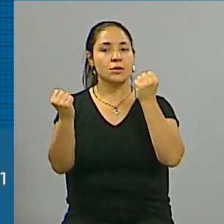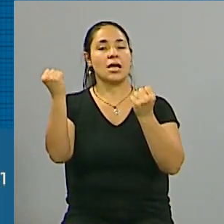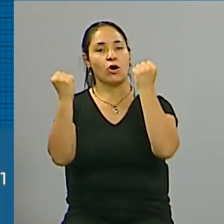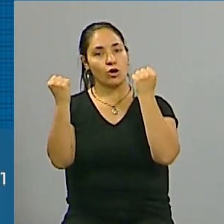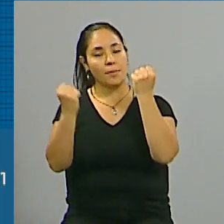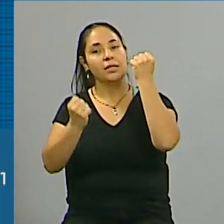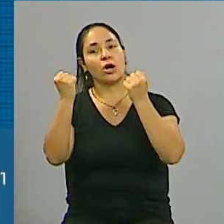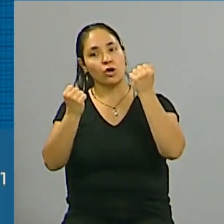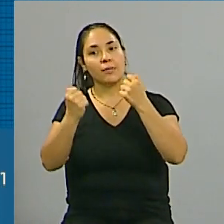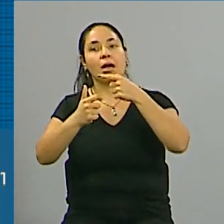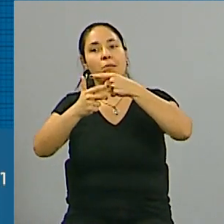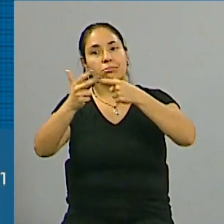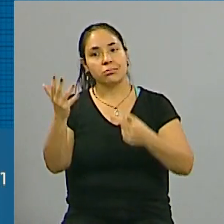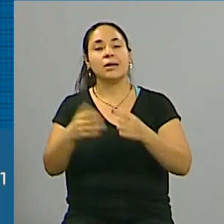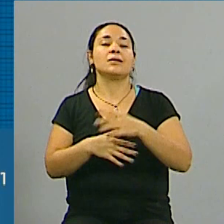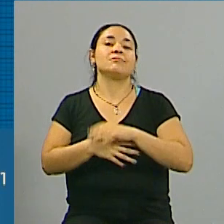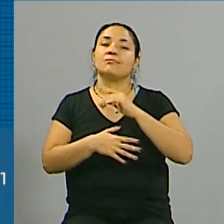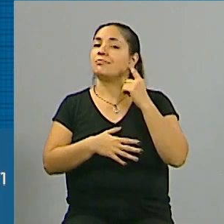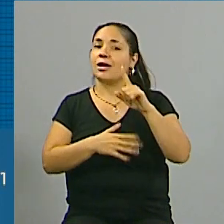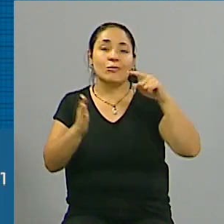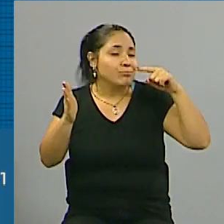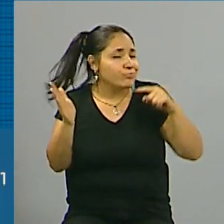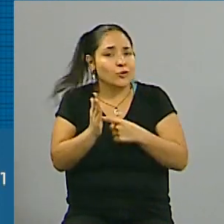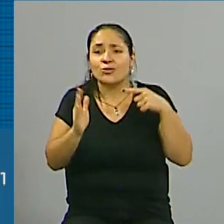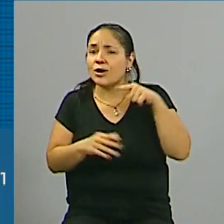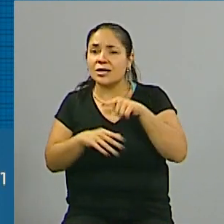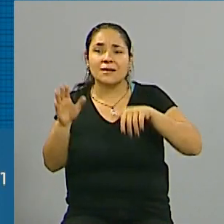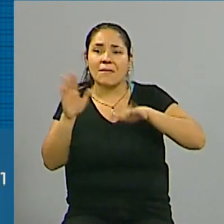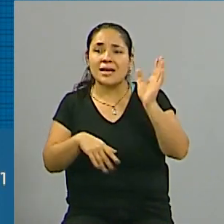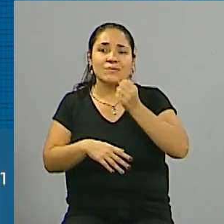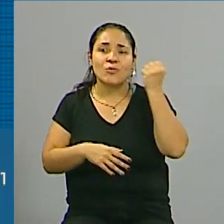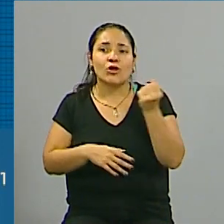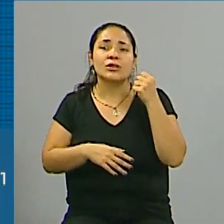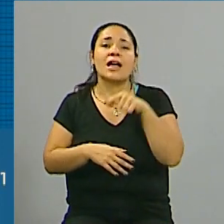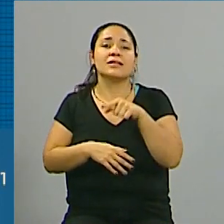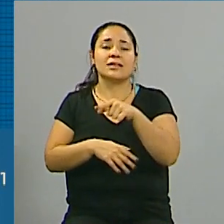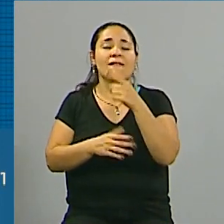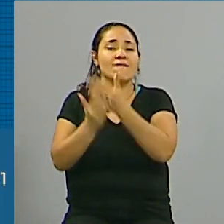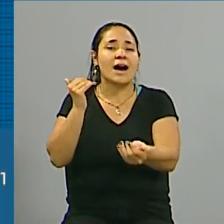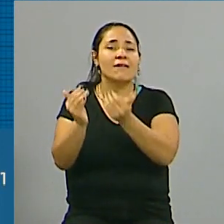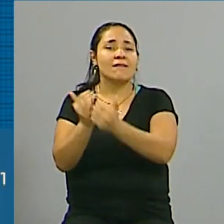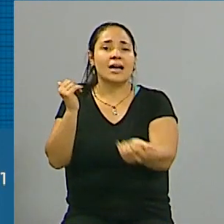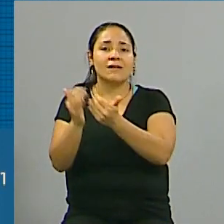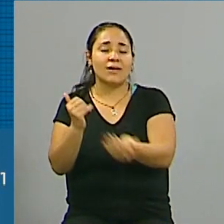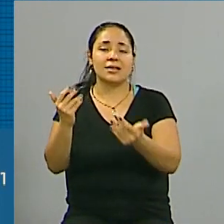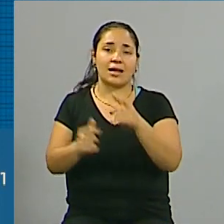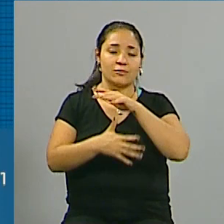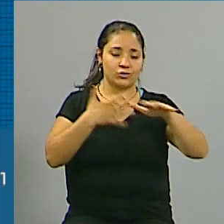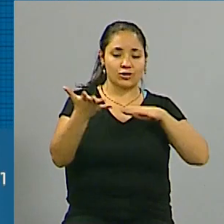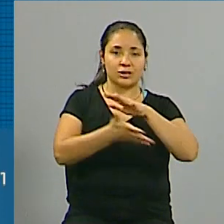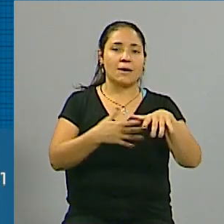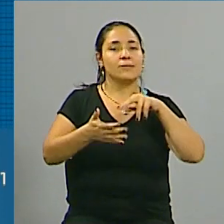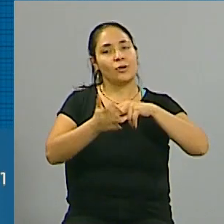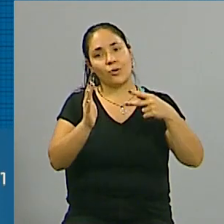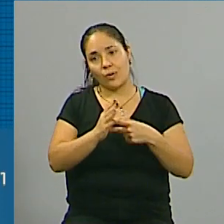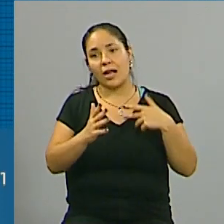principal punto que está fallando el gobierno, y también nos está repercutiendo el día a día. La